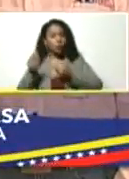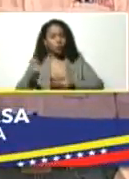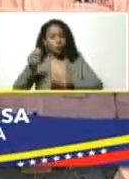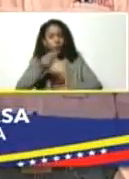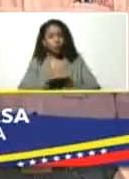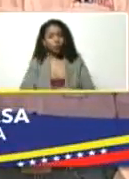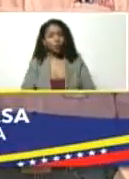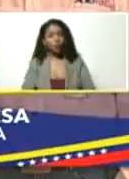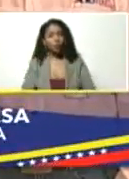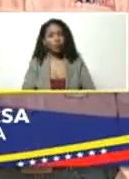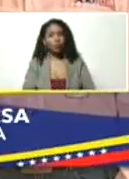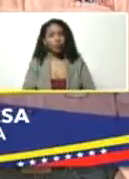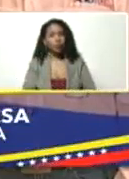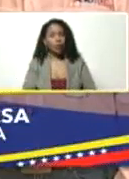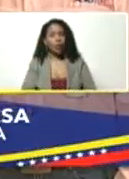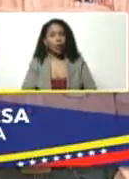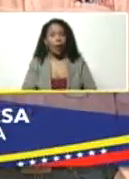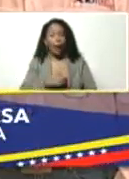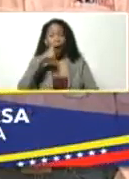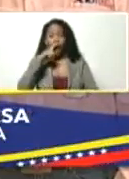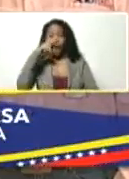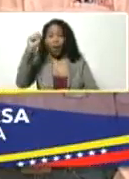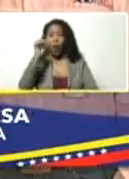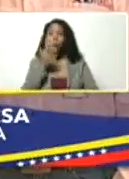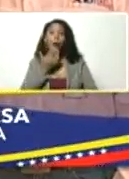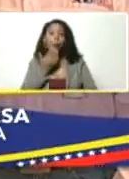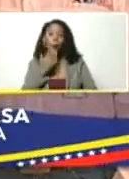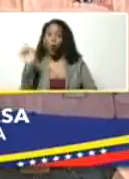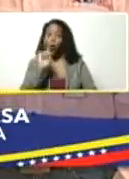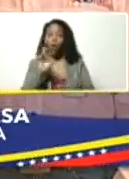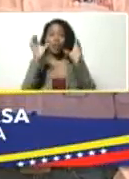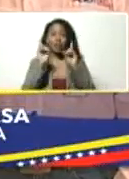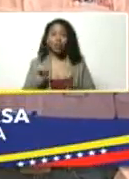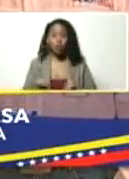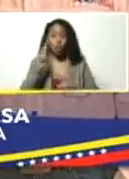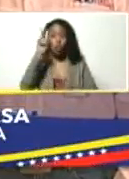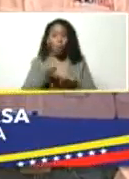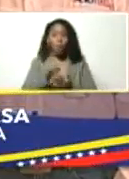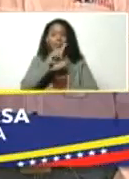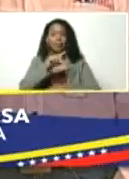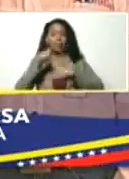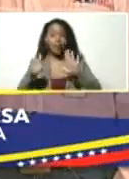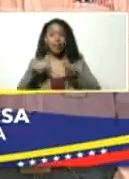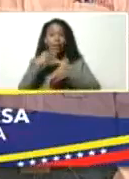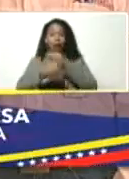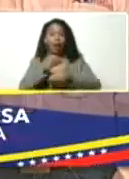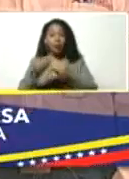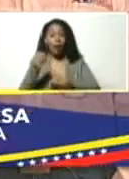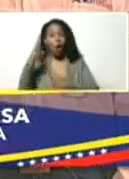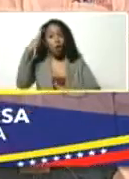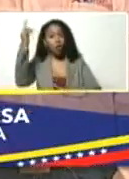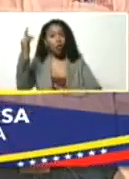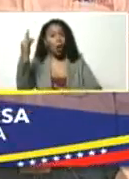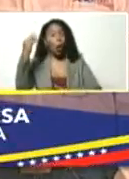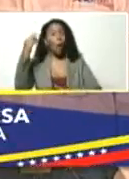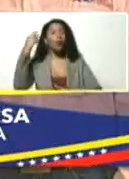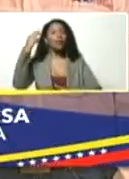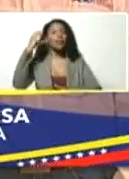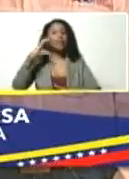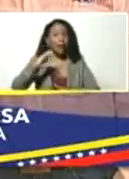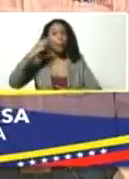Si Nicolás Maduro no hubiese tomado la decisión en el 2016 de crear los consejos productivos de